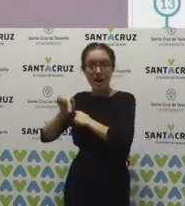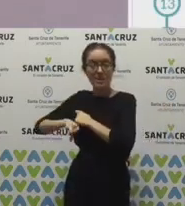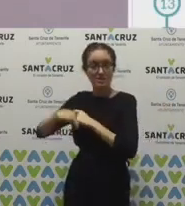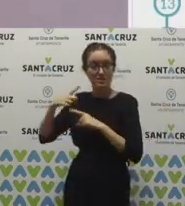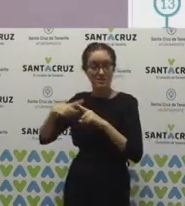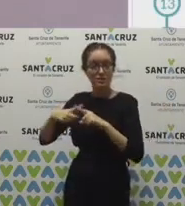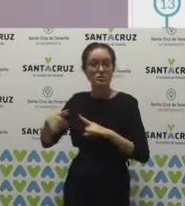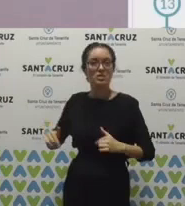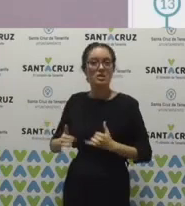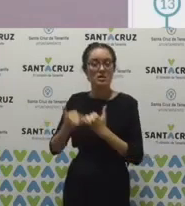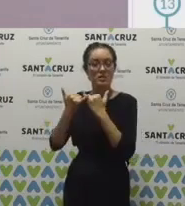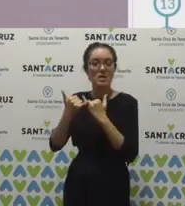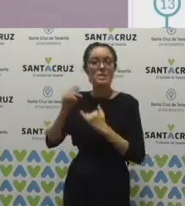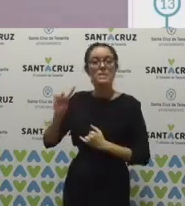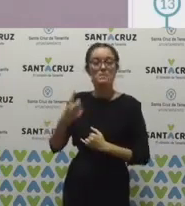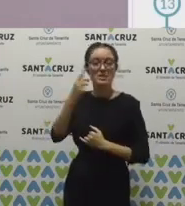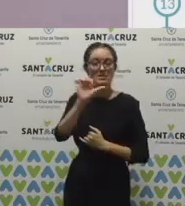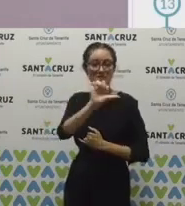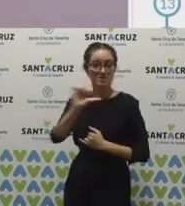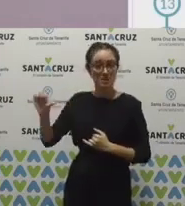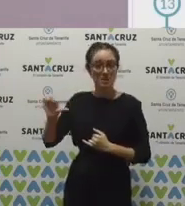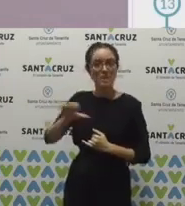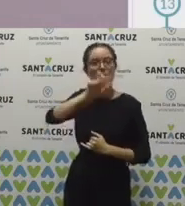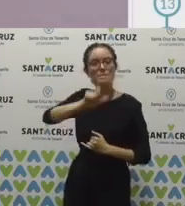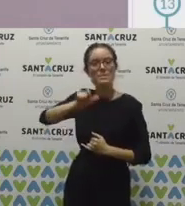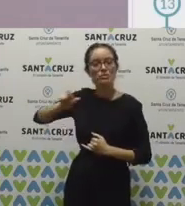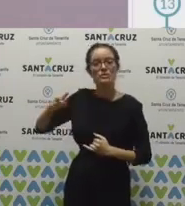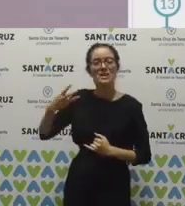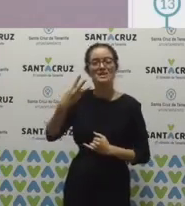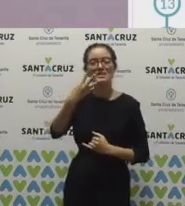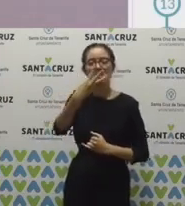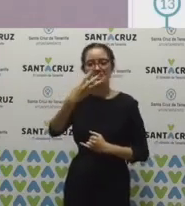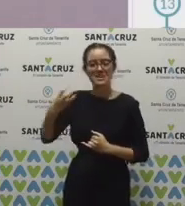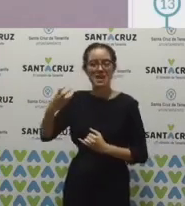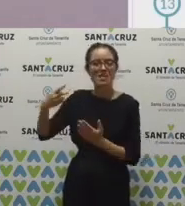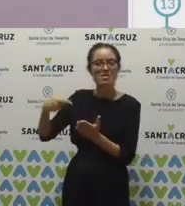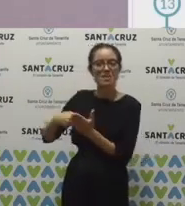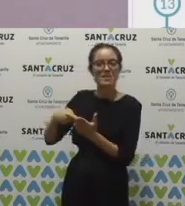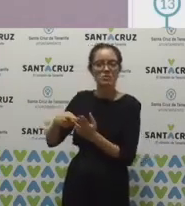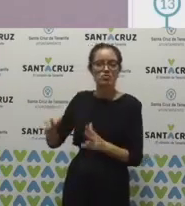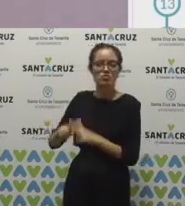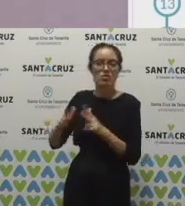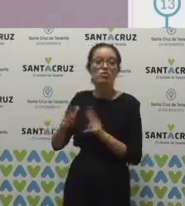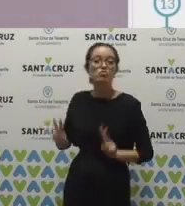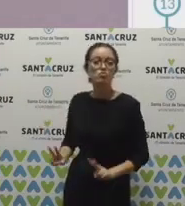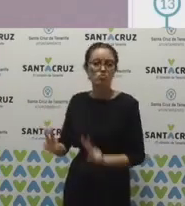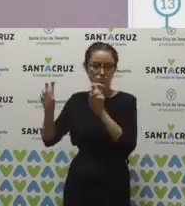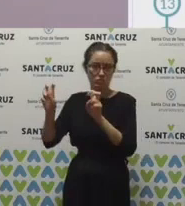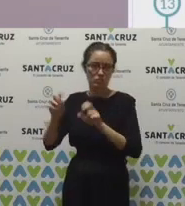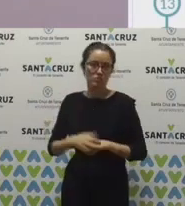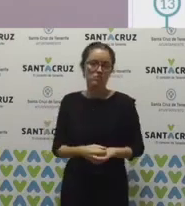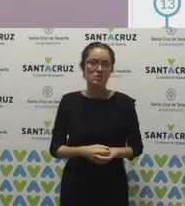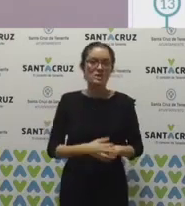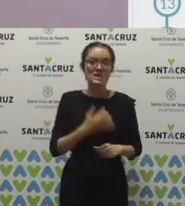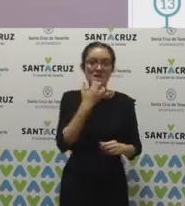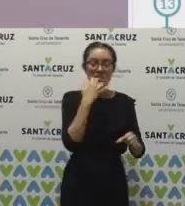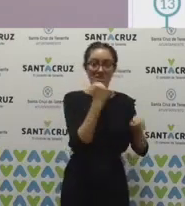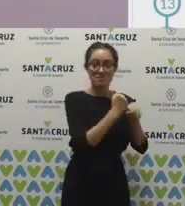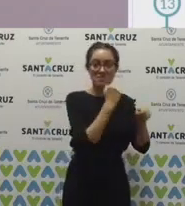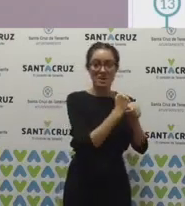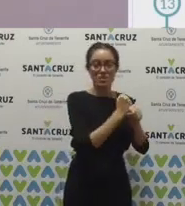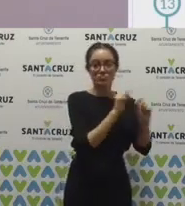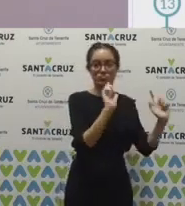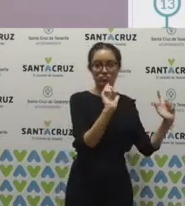solamente en la primera semana más de 300 casos de nuevas demandas sociales a medida que se deteriora el empleo y se